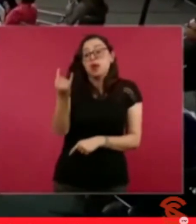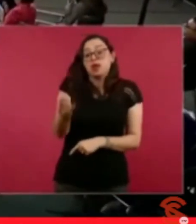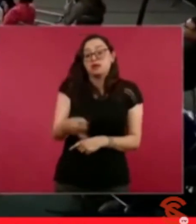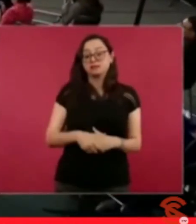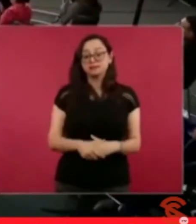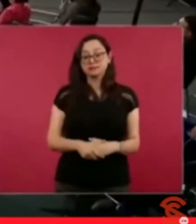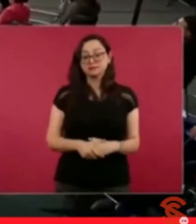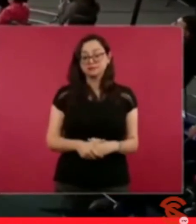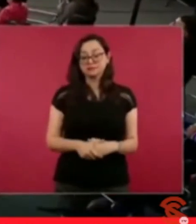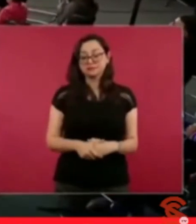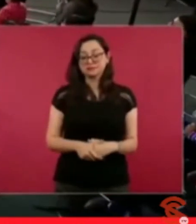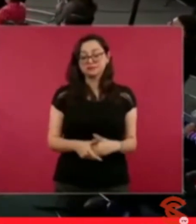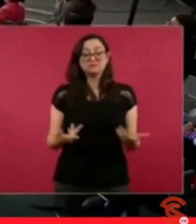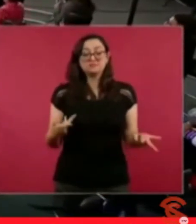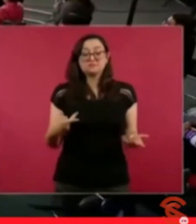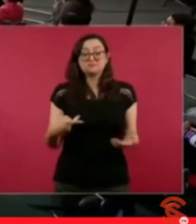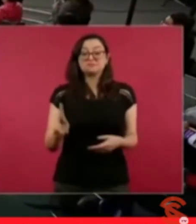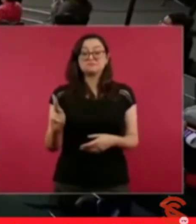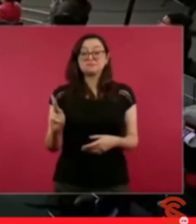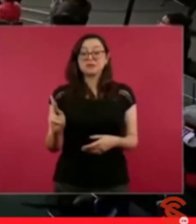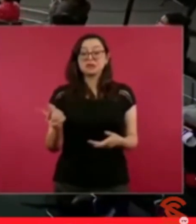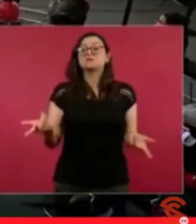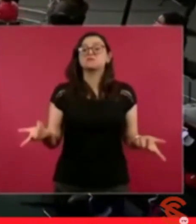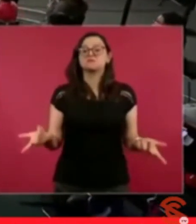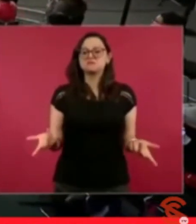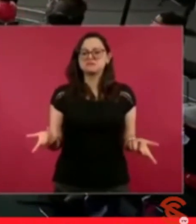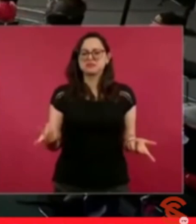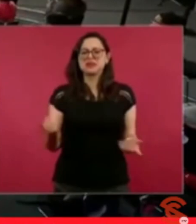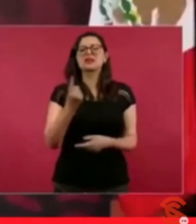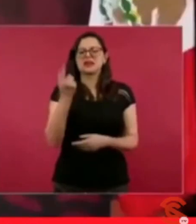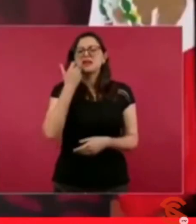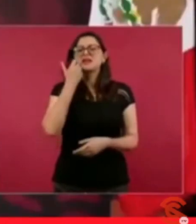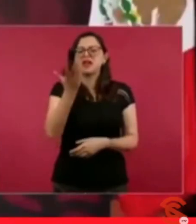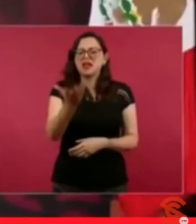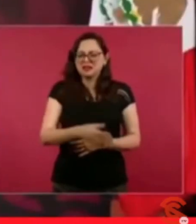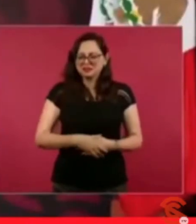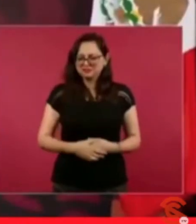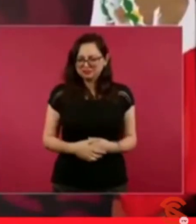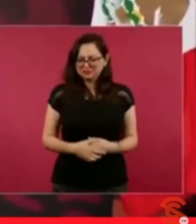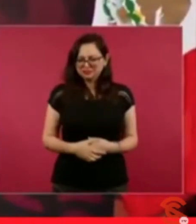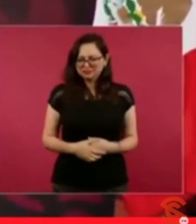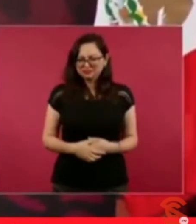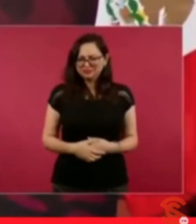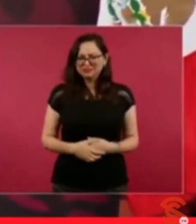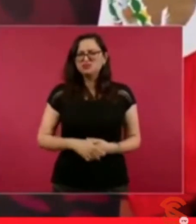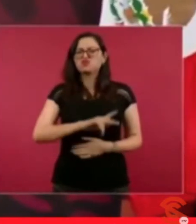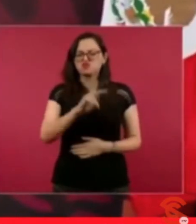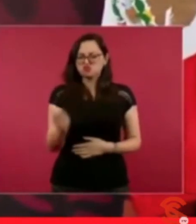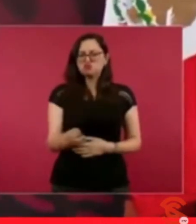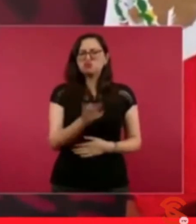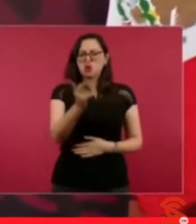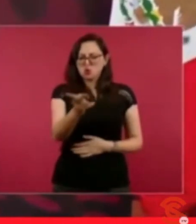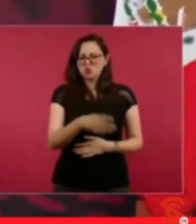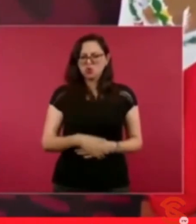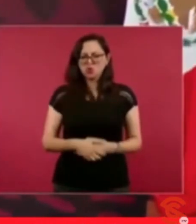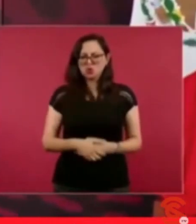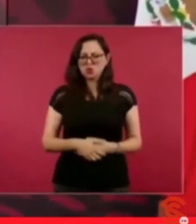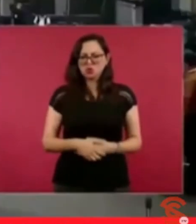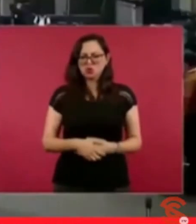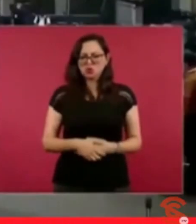Pero, pues vamos a... ¿Qué quieren? A ver, les pregunto a ustedes.